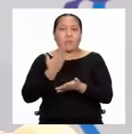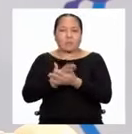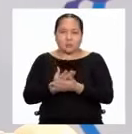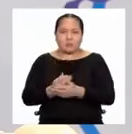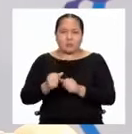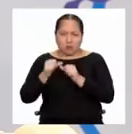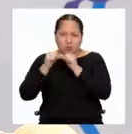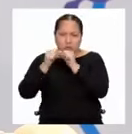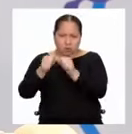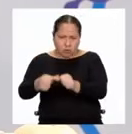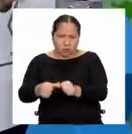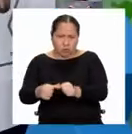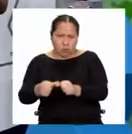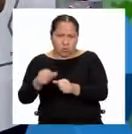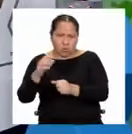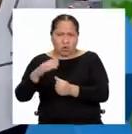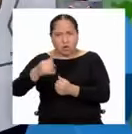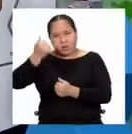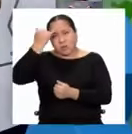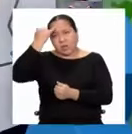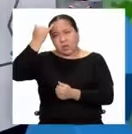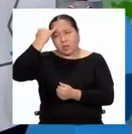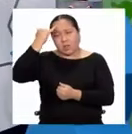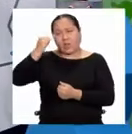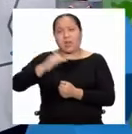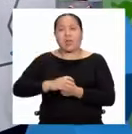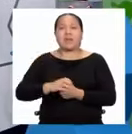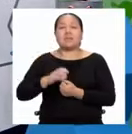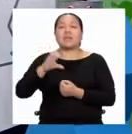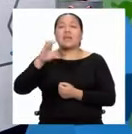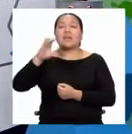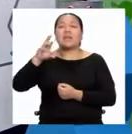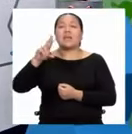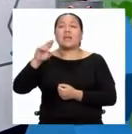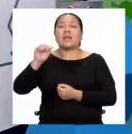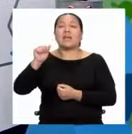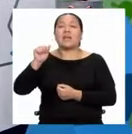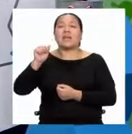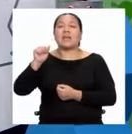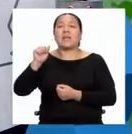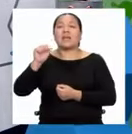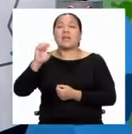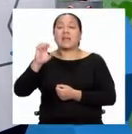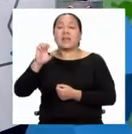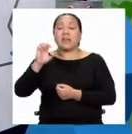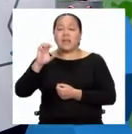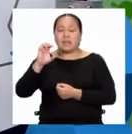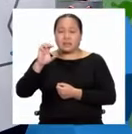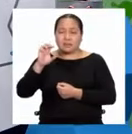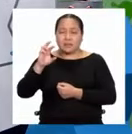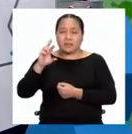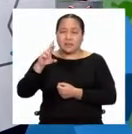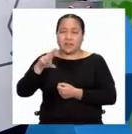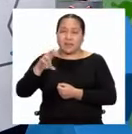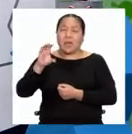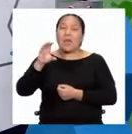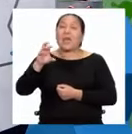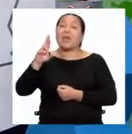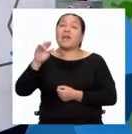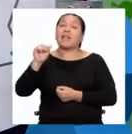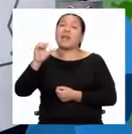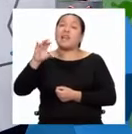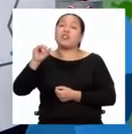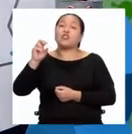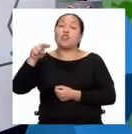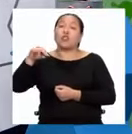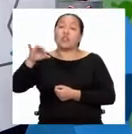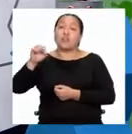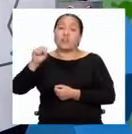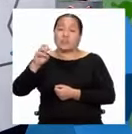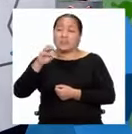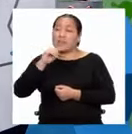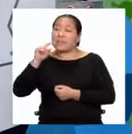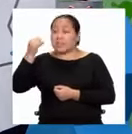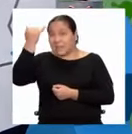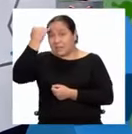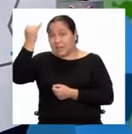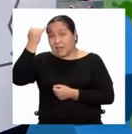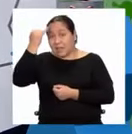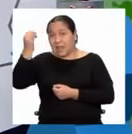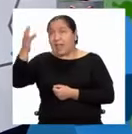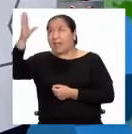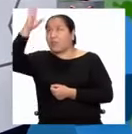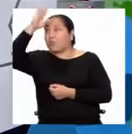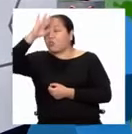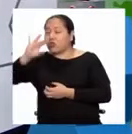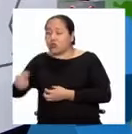posturas creacionistas. El creacionismo es la idea de que todo fue creado por un Dios, un ser que creó todo de